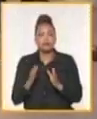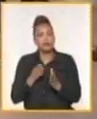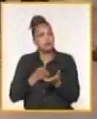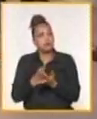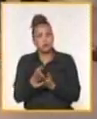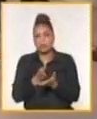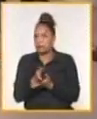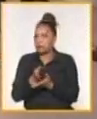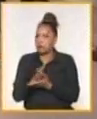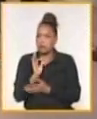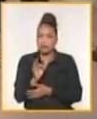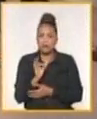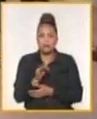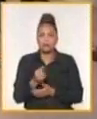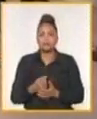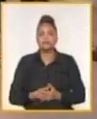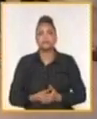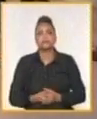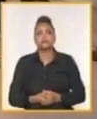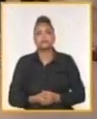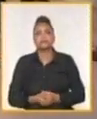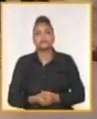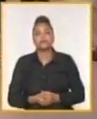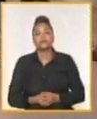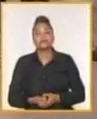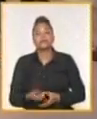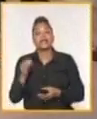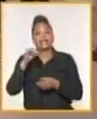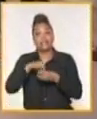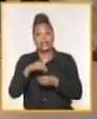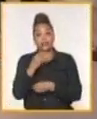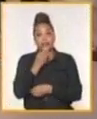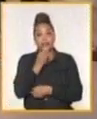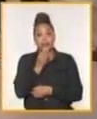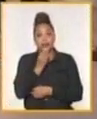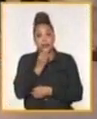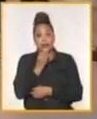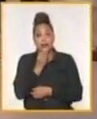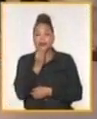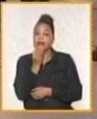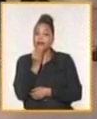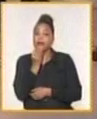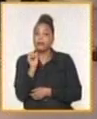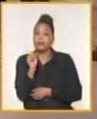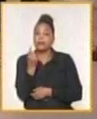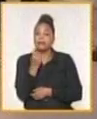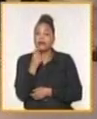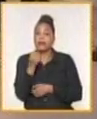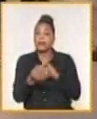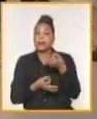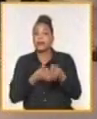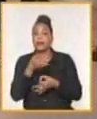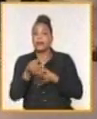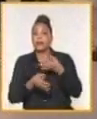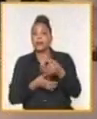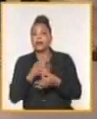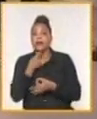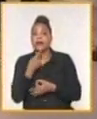corrupción. Y en Israel los principales comentaristas, con